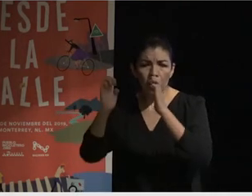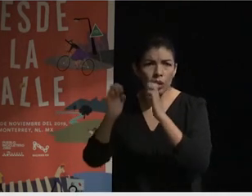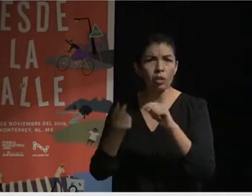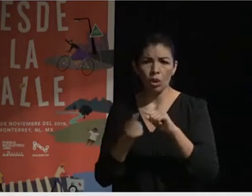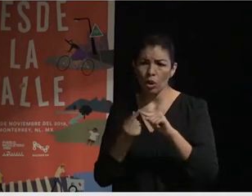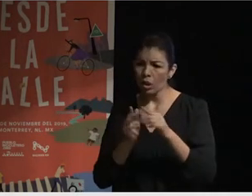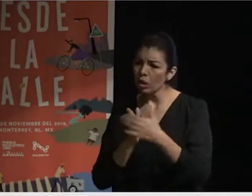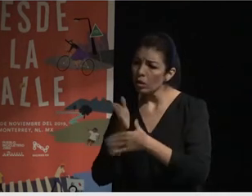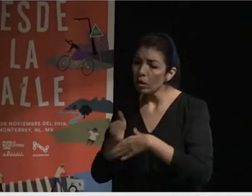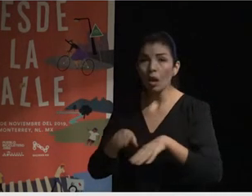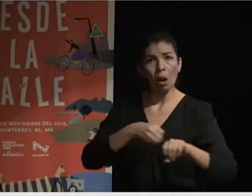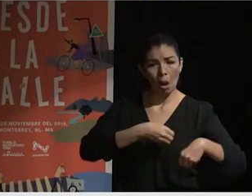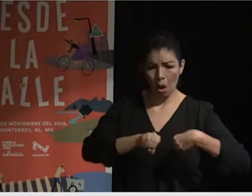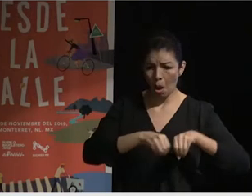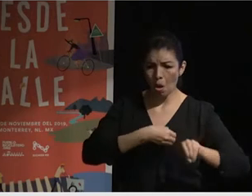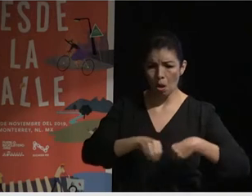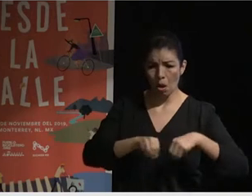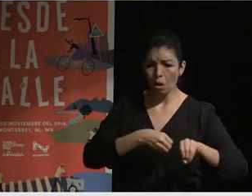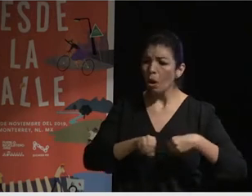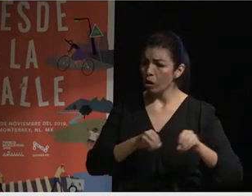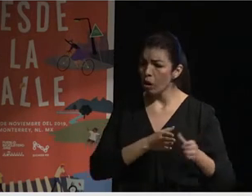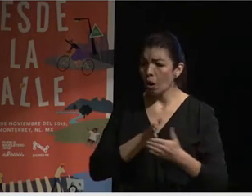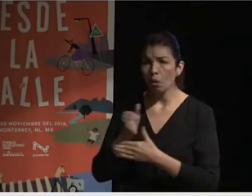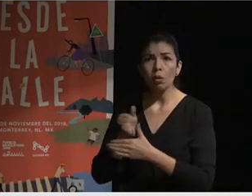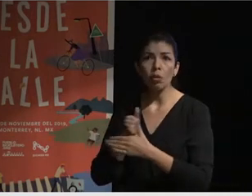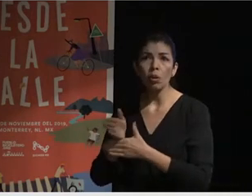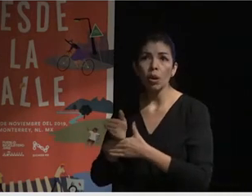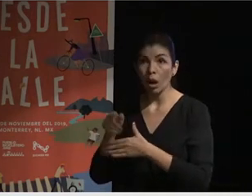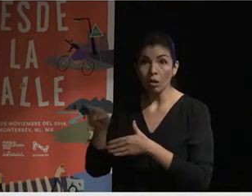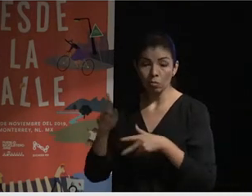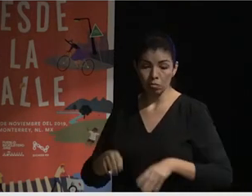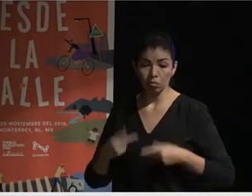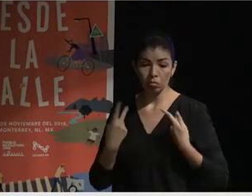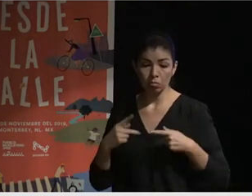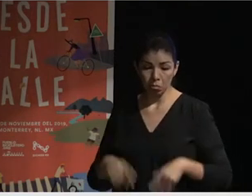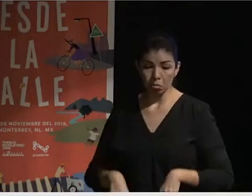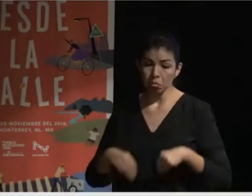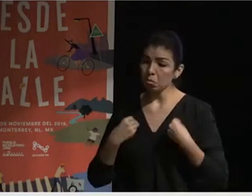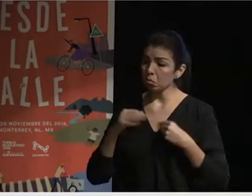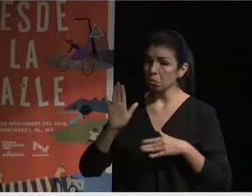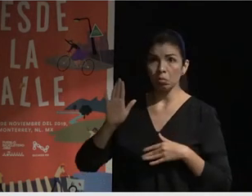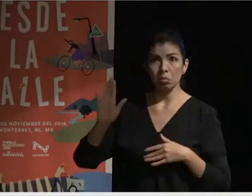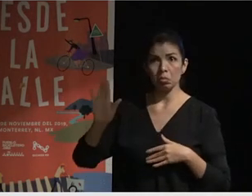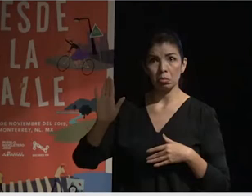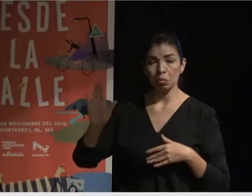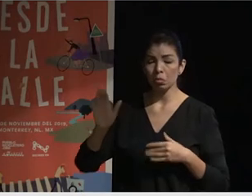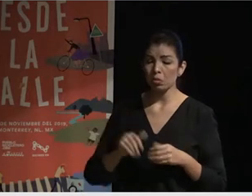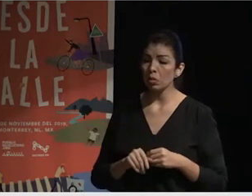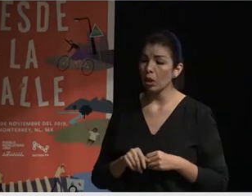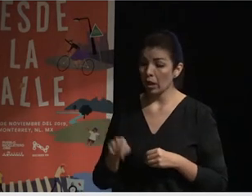Y ahorita está siendo desalojado, ya queda el café, pero ya han sido casi todos desalojados por una empresa financiada por Banca Mifel y